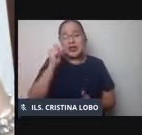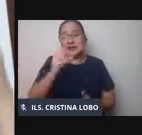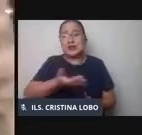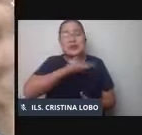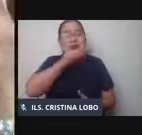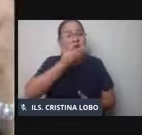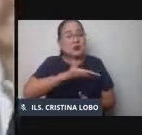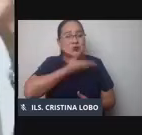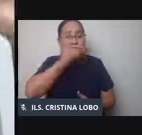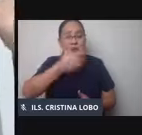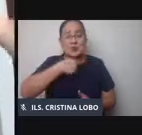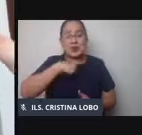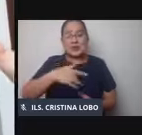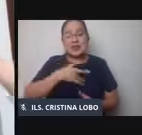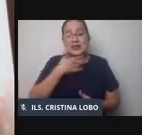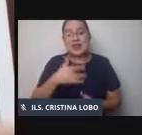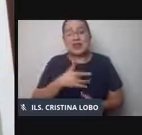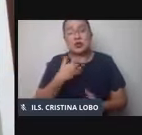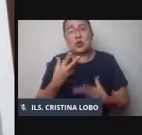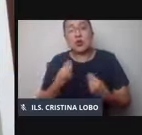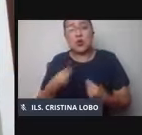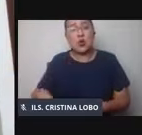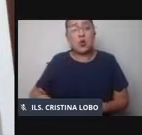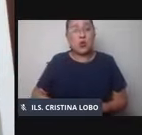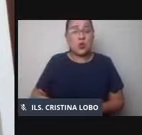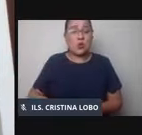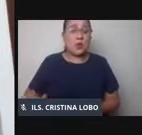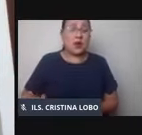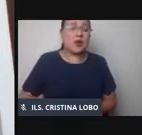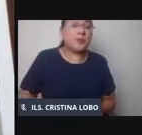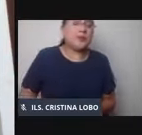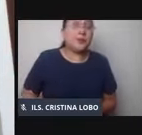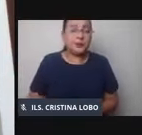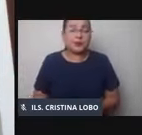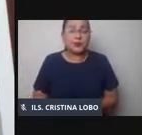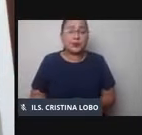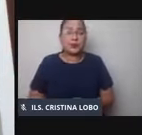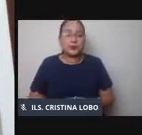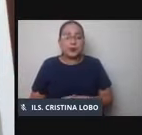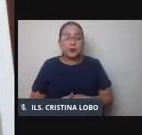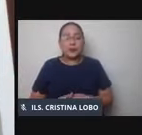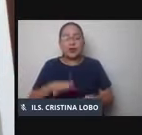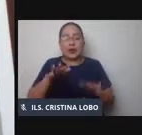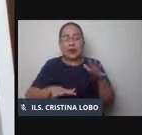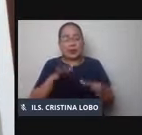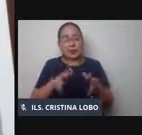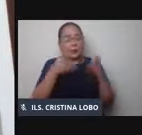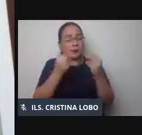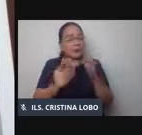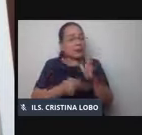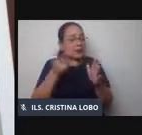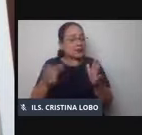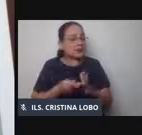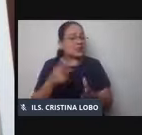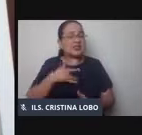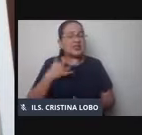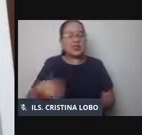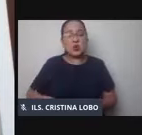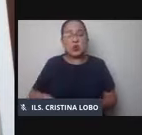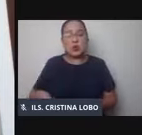el sentirnos culpables. Sentirnos culpables, en muchos sentidos, requiere de